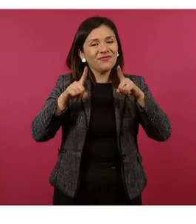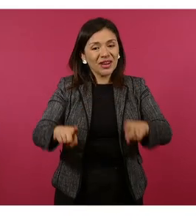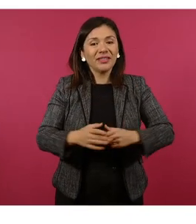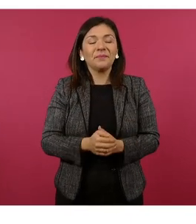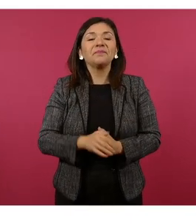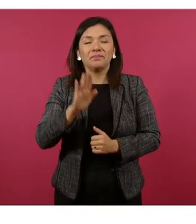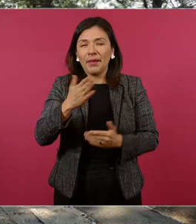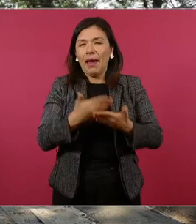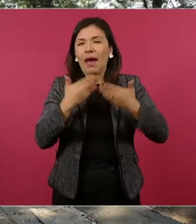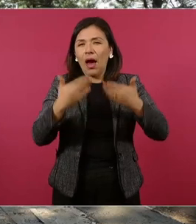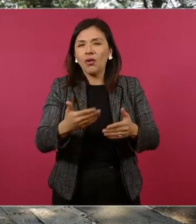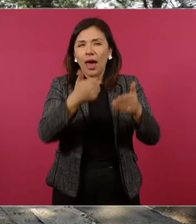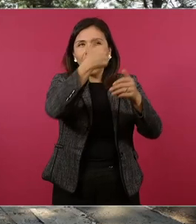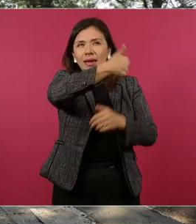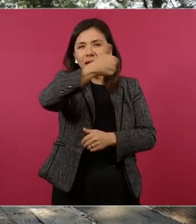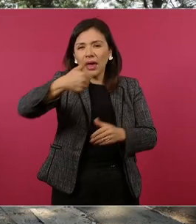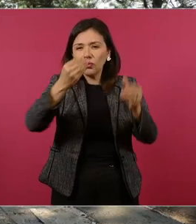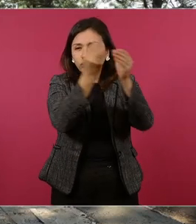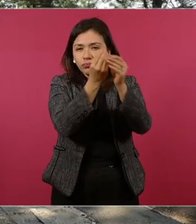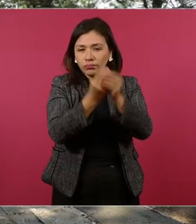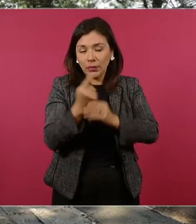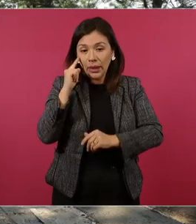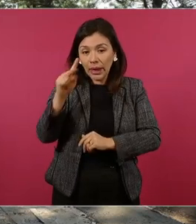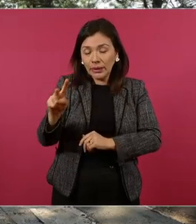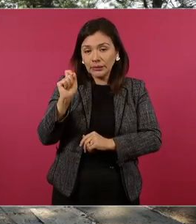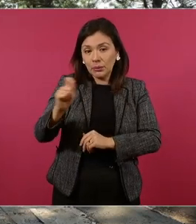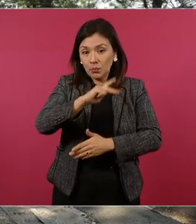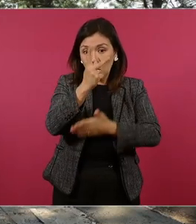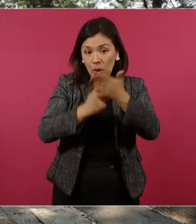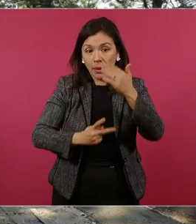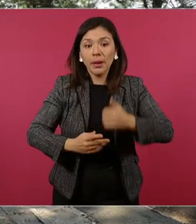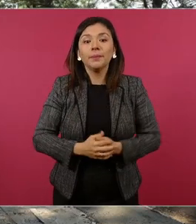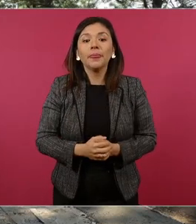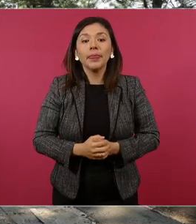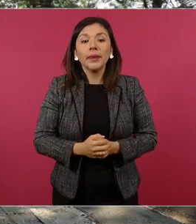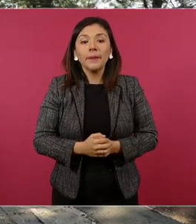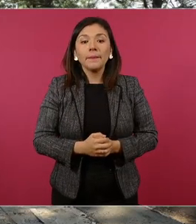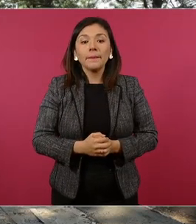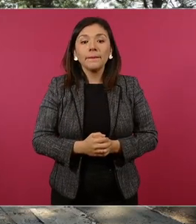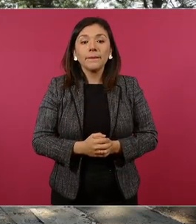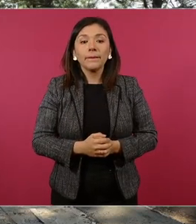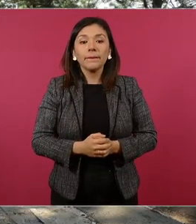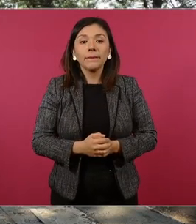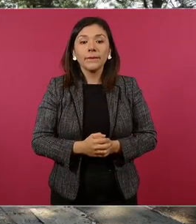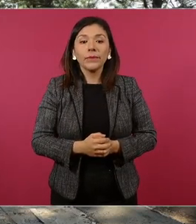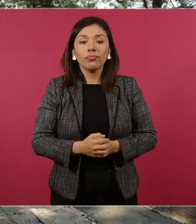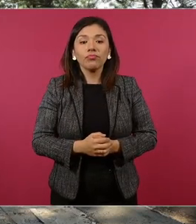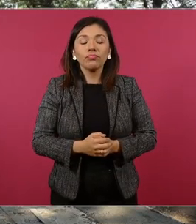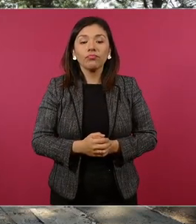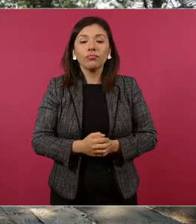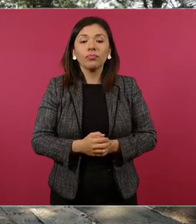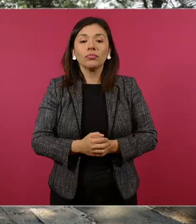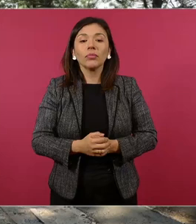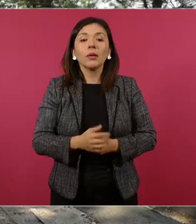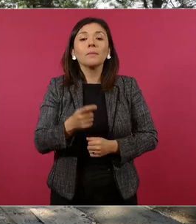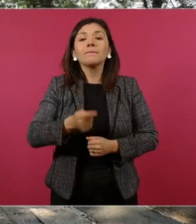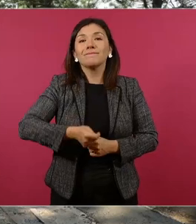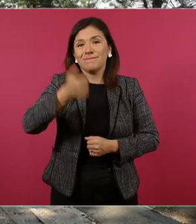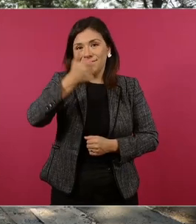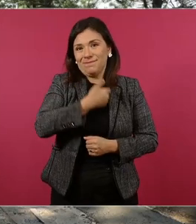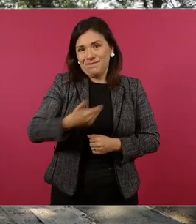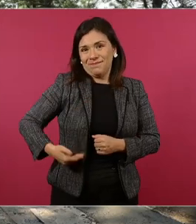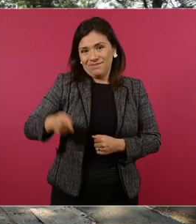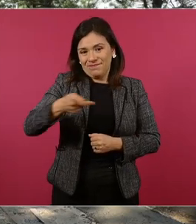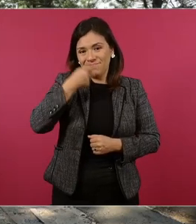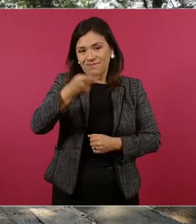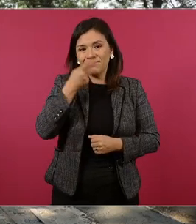cada uno de los componentes del del programa de infraestructura comenzando como como lo dijo el presidente con el programa